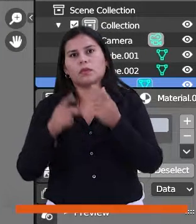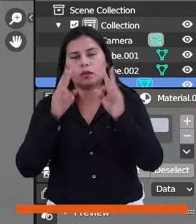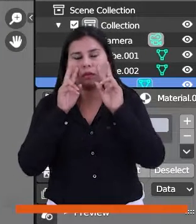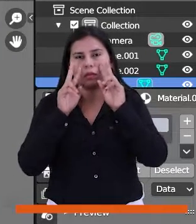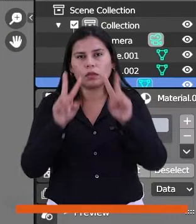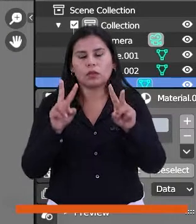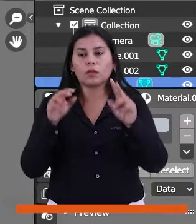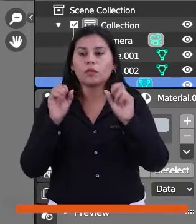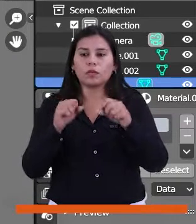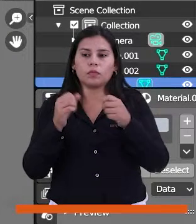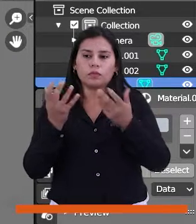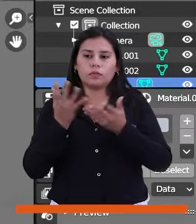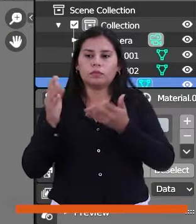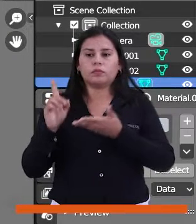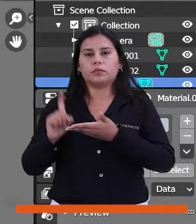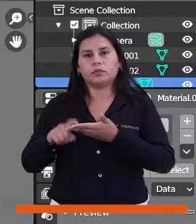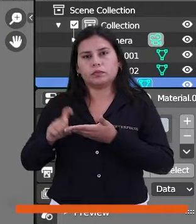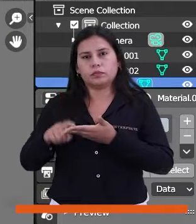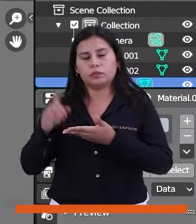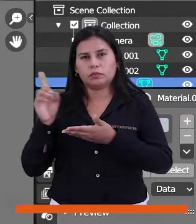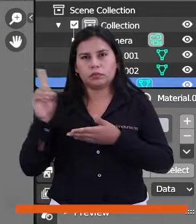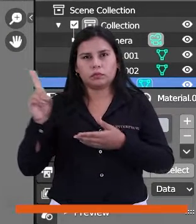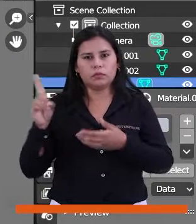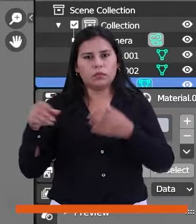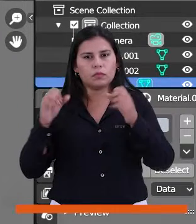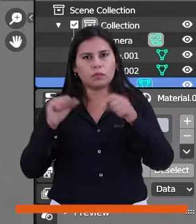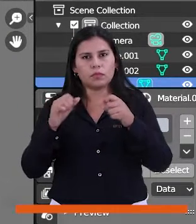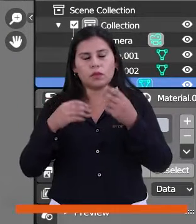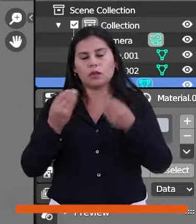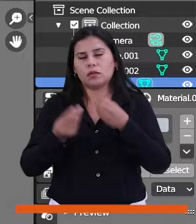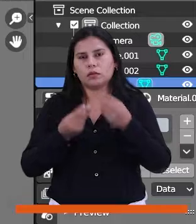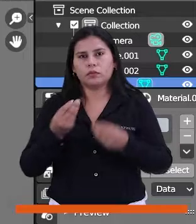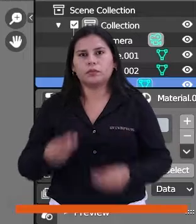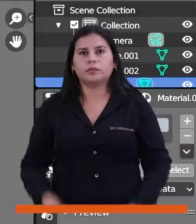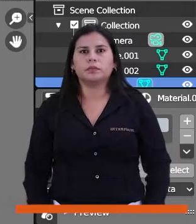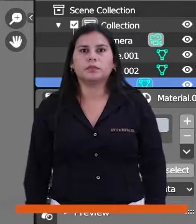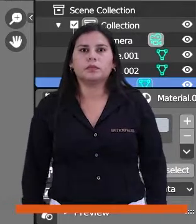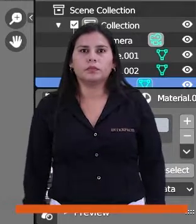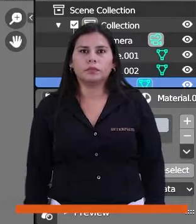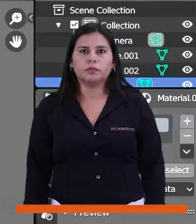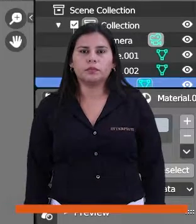de ambas vistas, hago clic derecho y selecciono la opción de Join Areas.